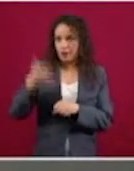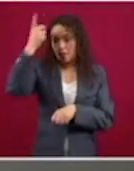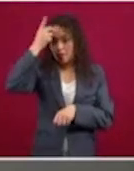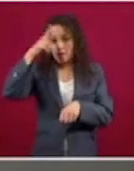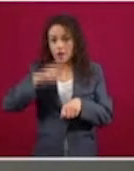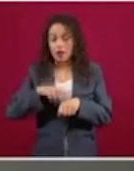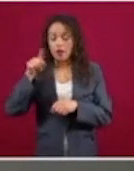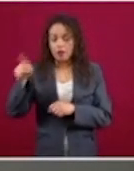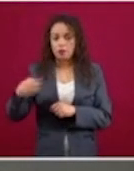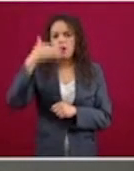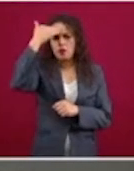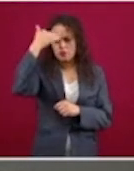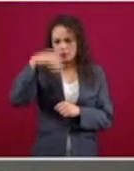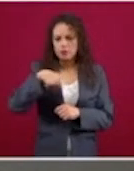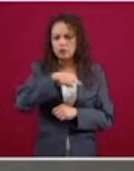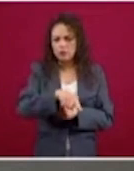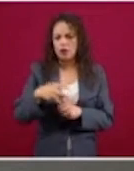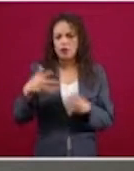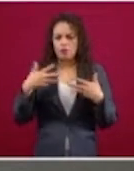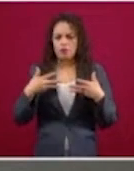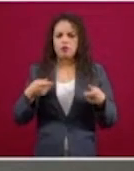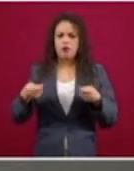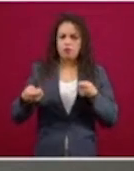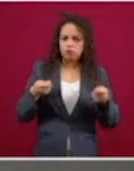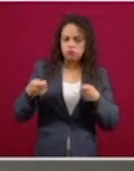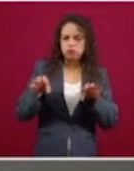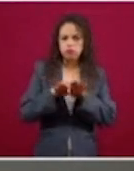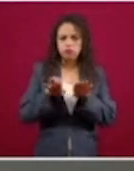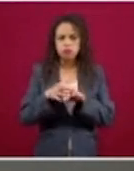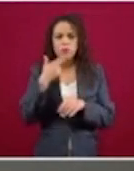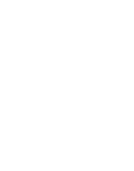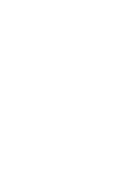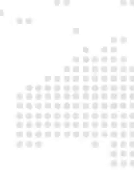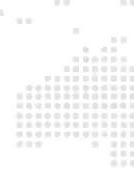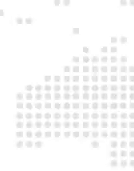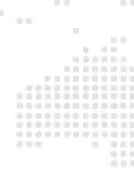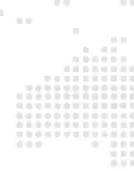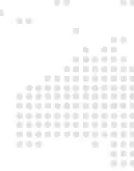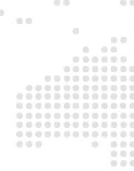el que administra y ve el personal, han tomado las medidas sanitarias para eso.